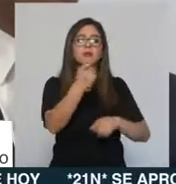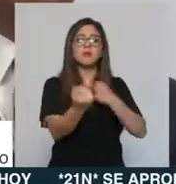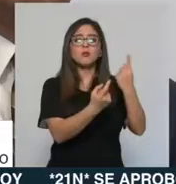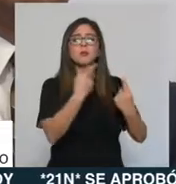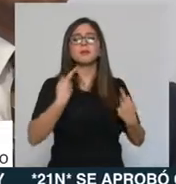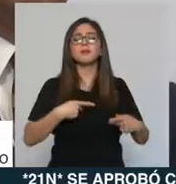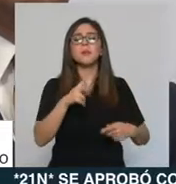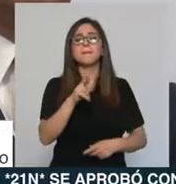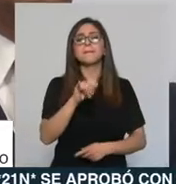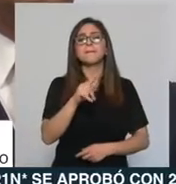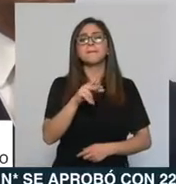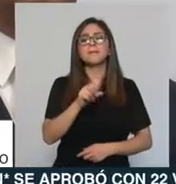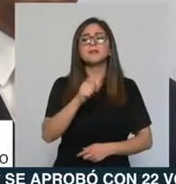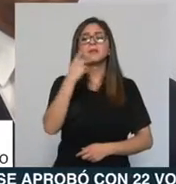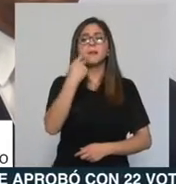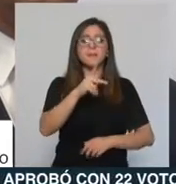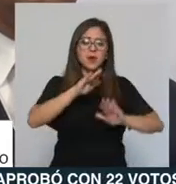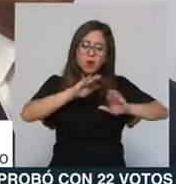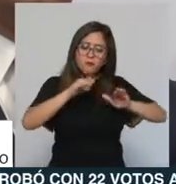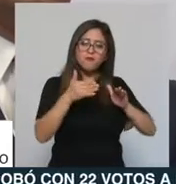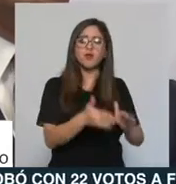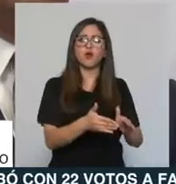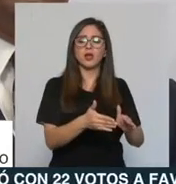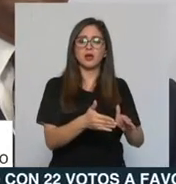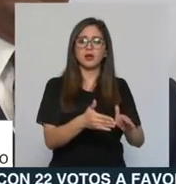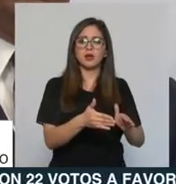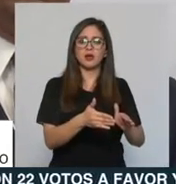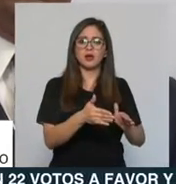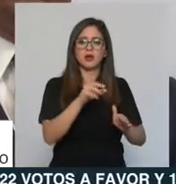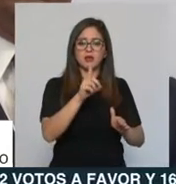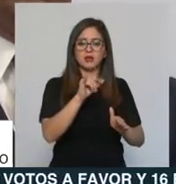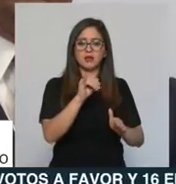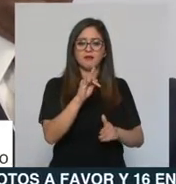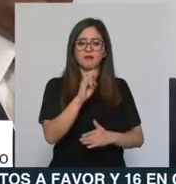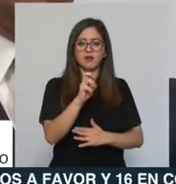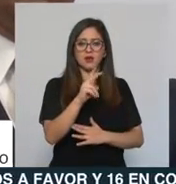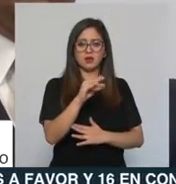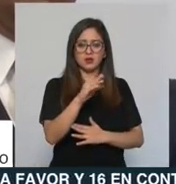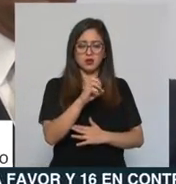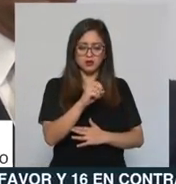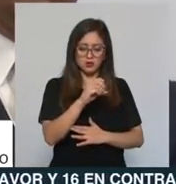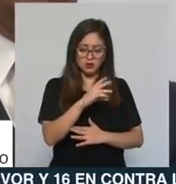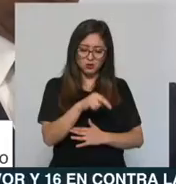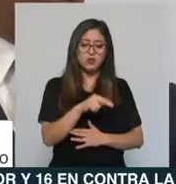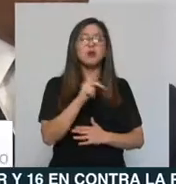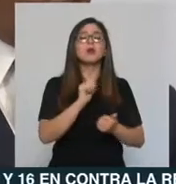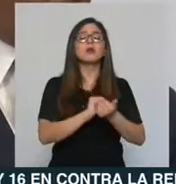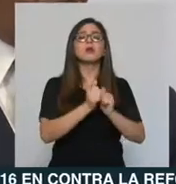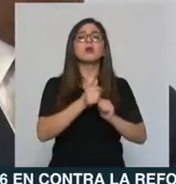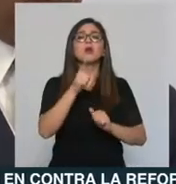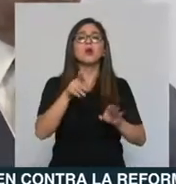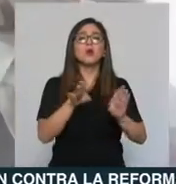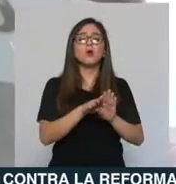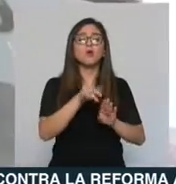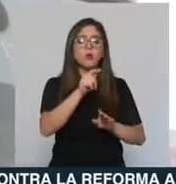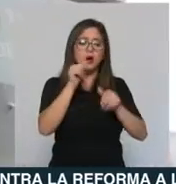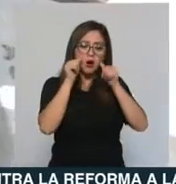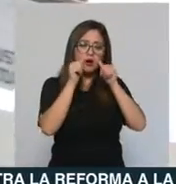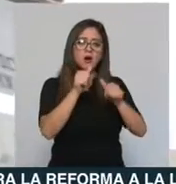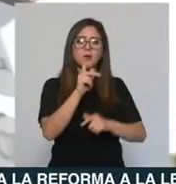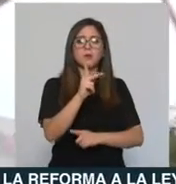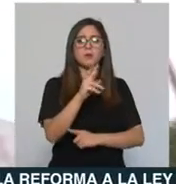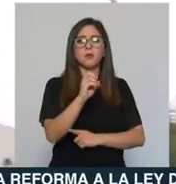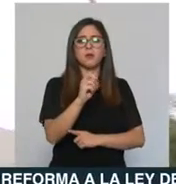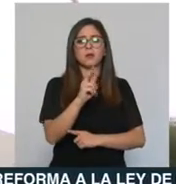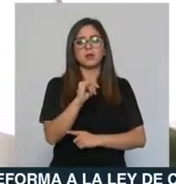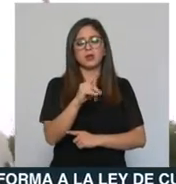un enfoque diferenciador, con alta sensibilidad humana, aplicando el principio pro víctima. Se